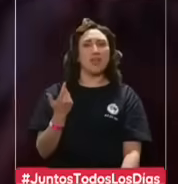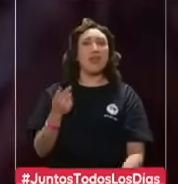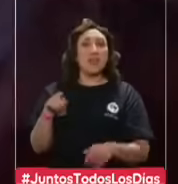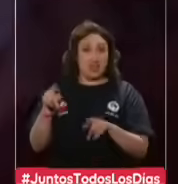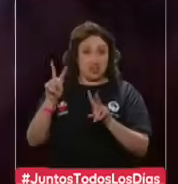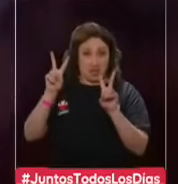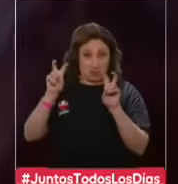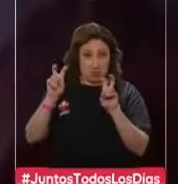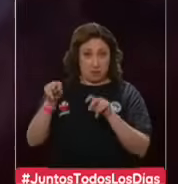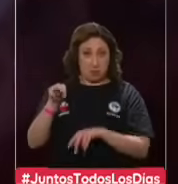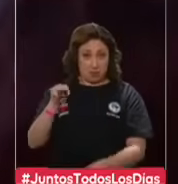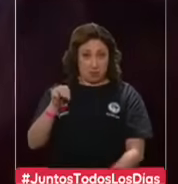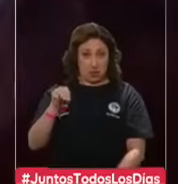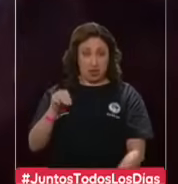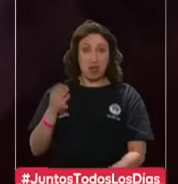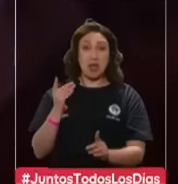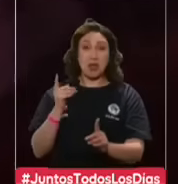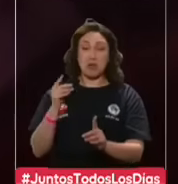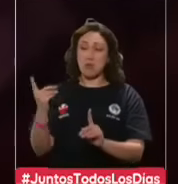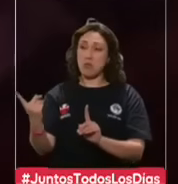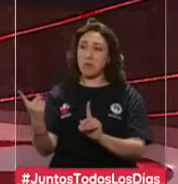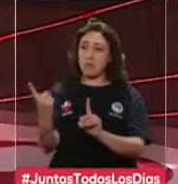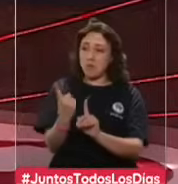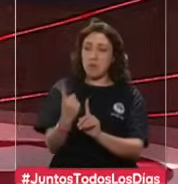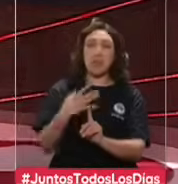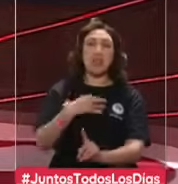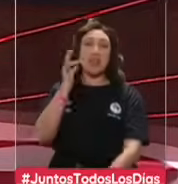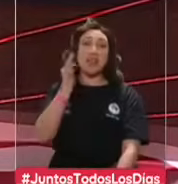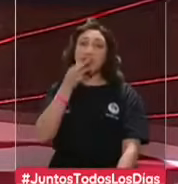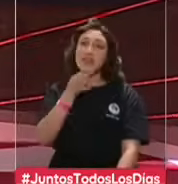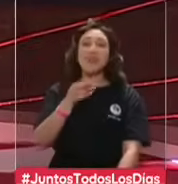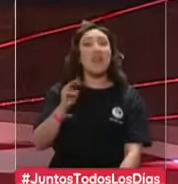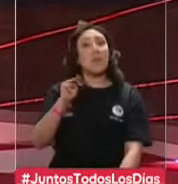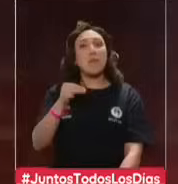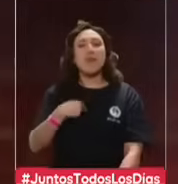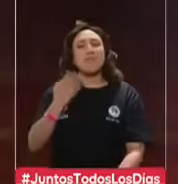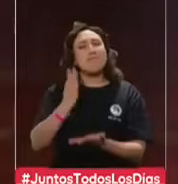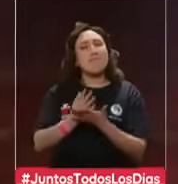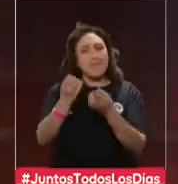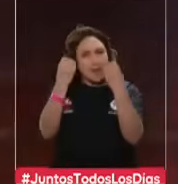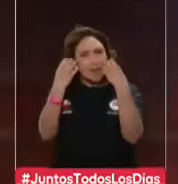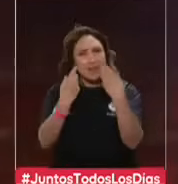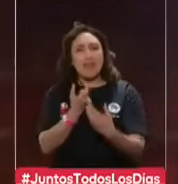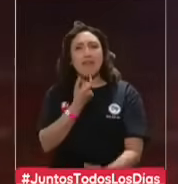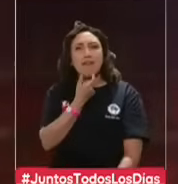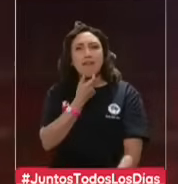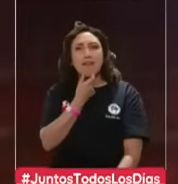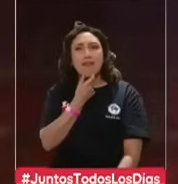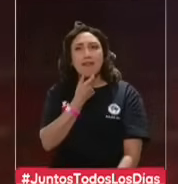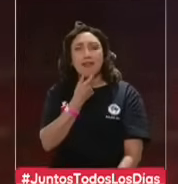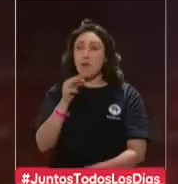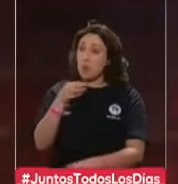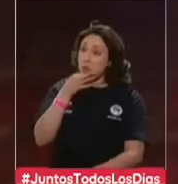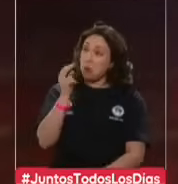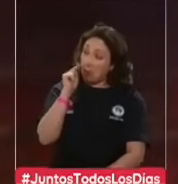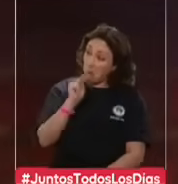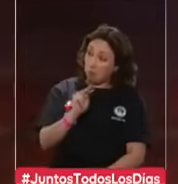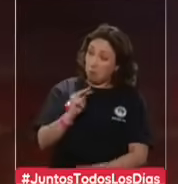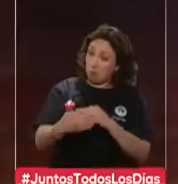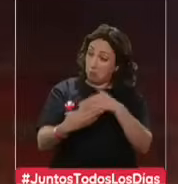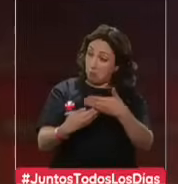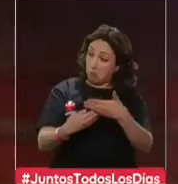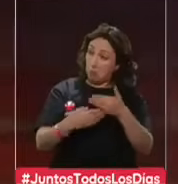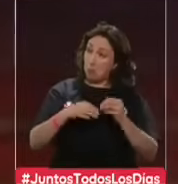estas mamás que llega la hija y dice, oye, mamá, tengo que aprender esto en inglés. Ah, veámoslo en YouTube, le digo yo. Leí